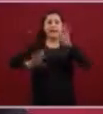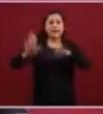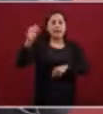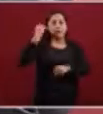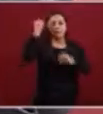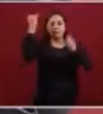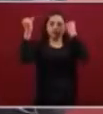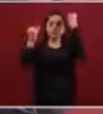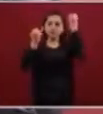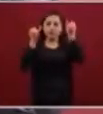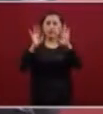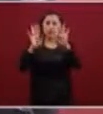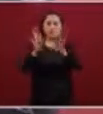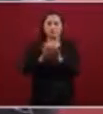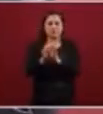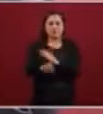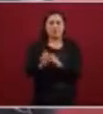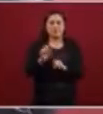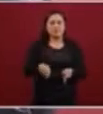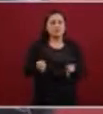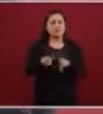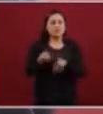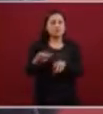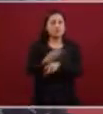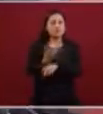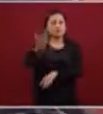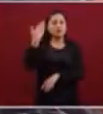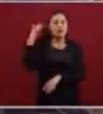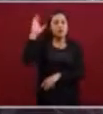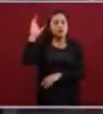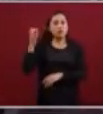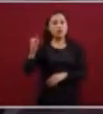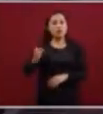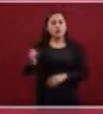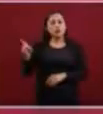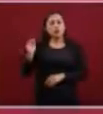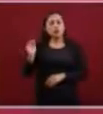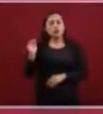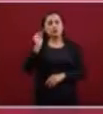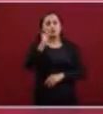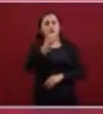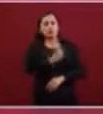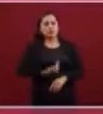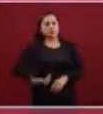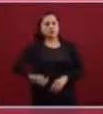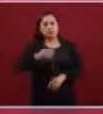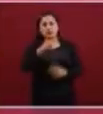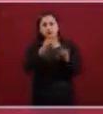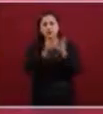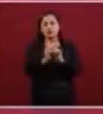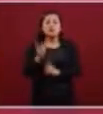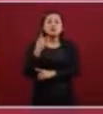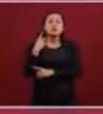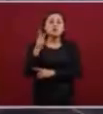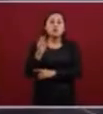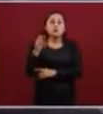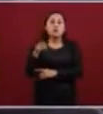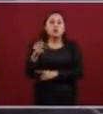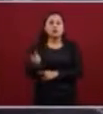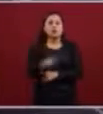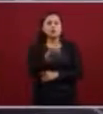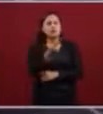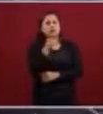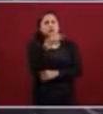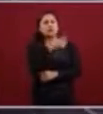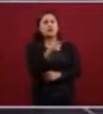de Culiacán, que le preguntan al presidente del PAN, ¿y usted qué hubiese hecho? pues yo me